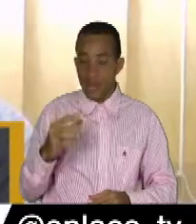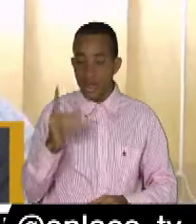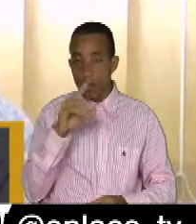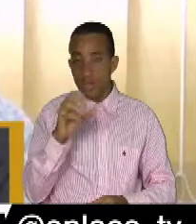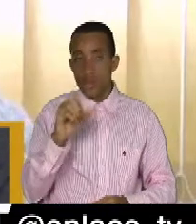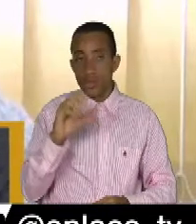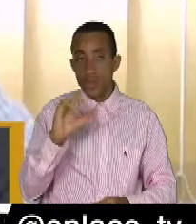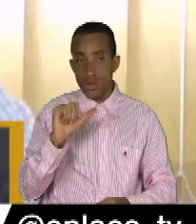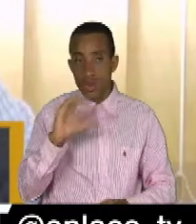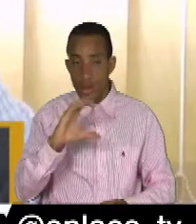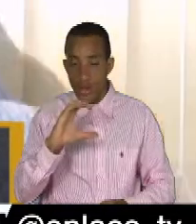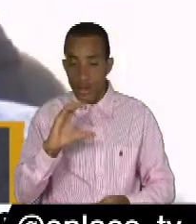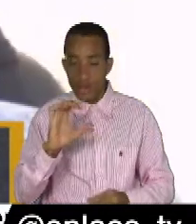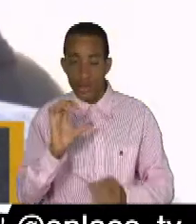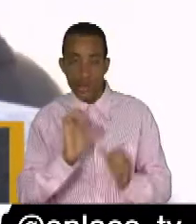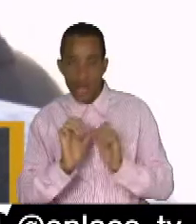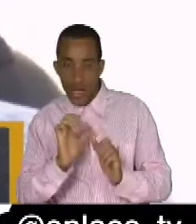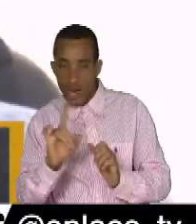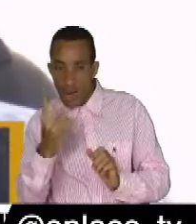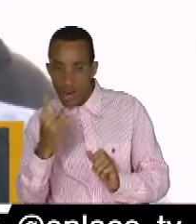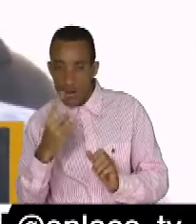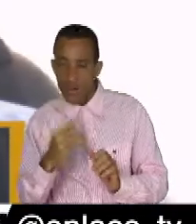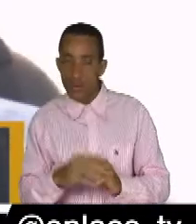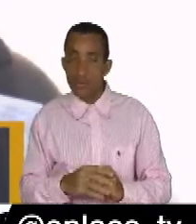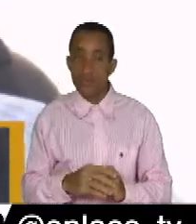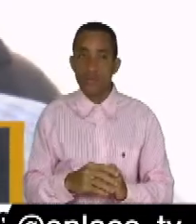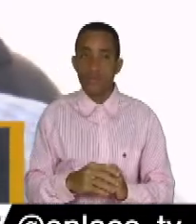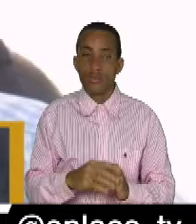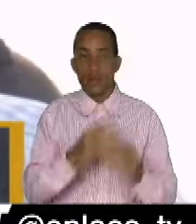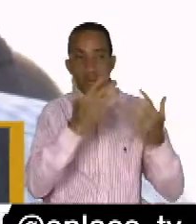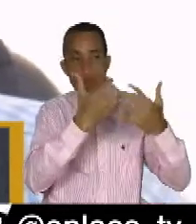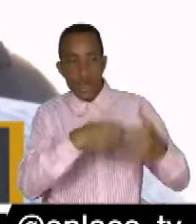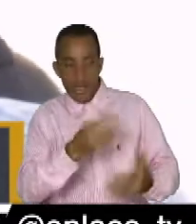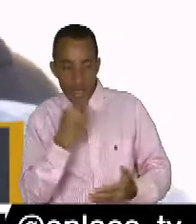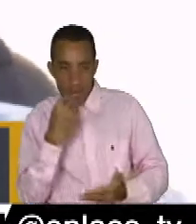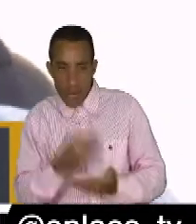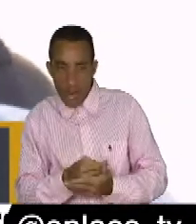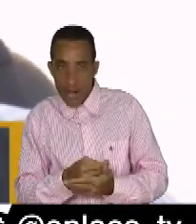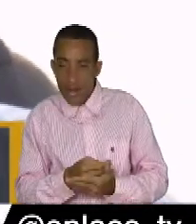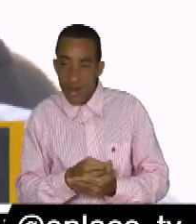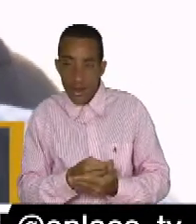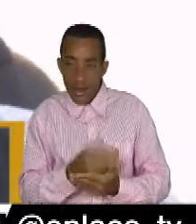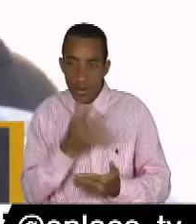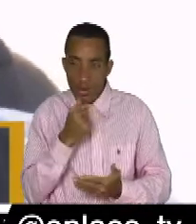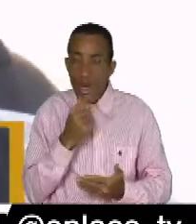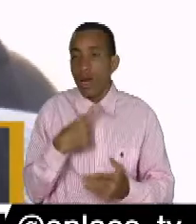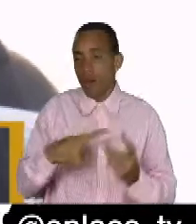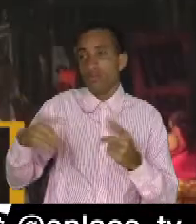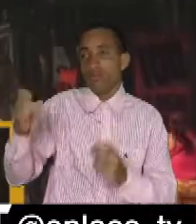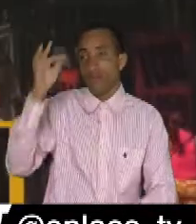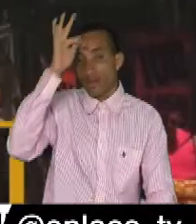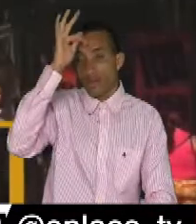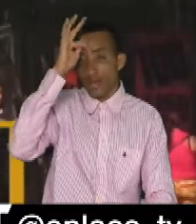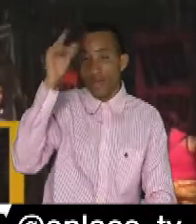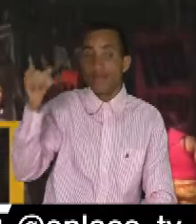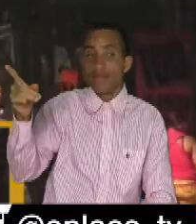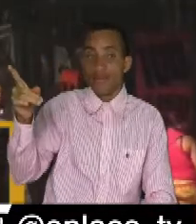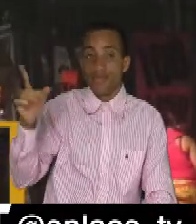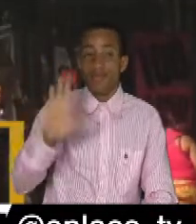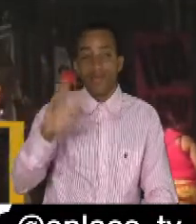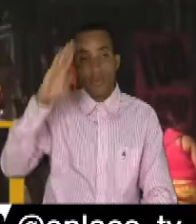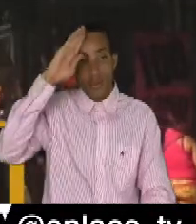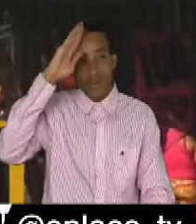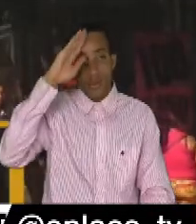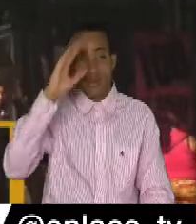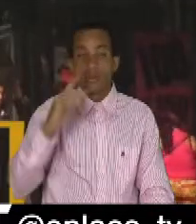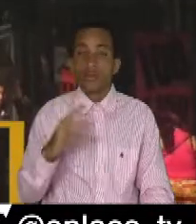a las instituciones privadas. Esta problemática ha generado situaciones incómodas, hasta donde la policía ha tenido que intervenir a la hora de cobrar